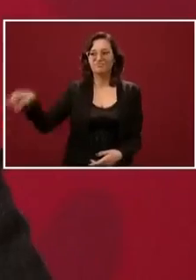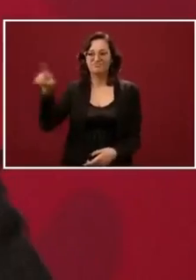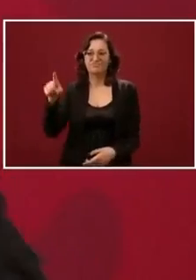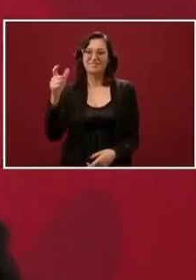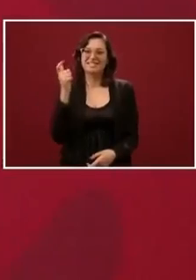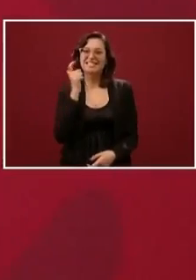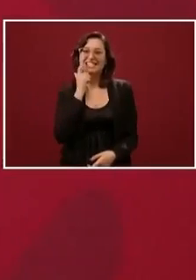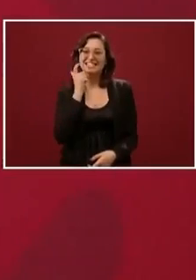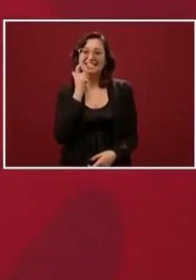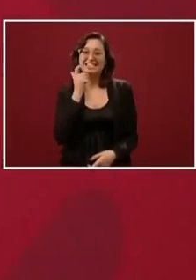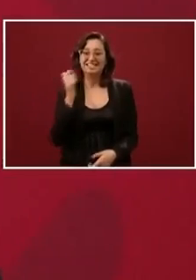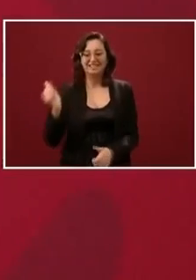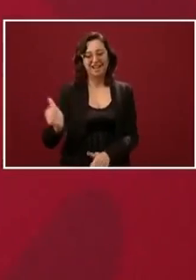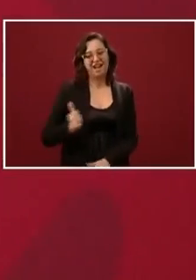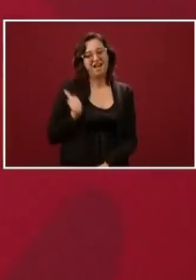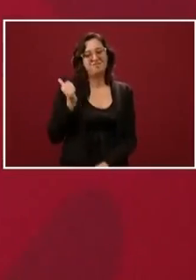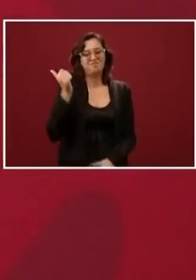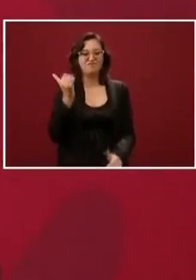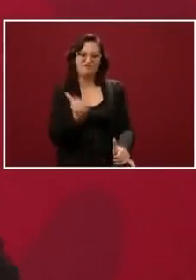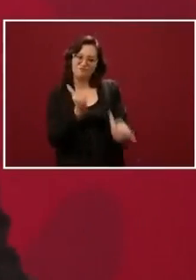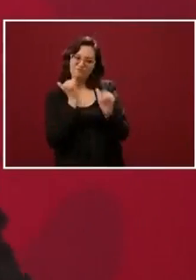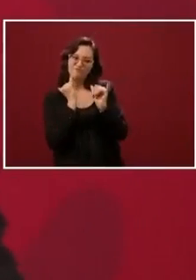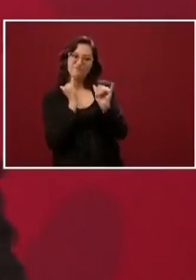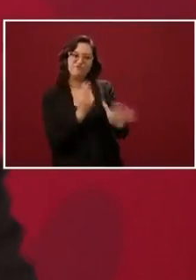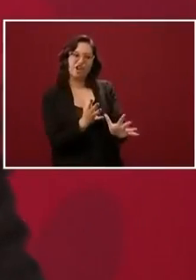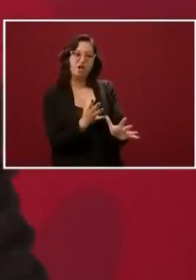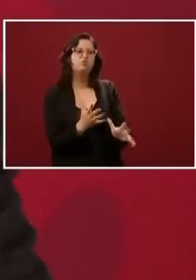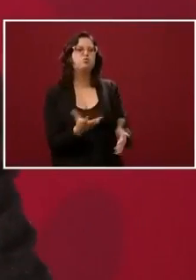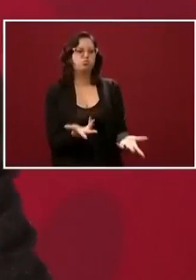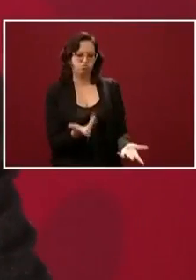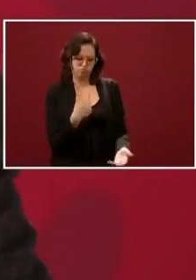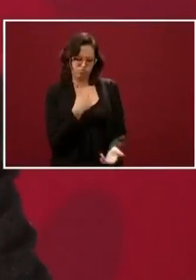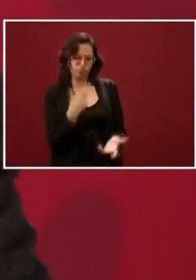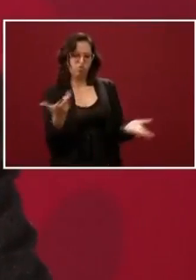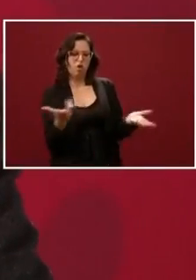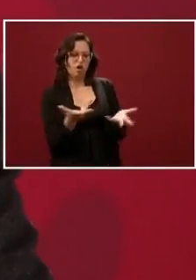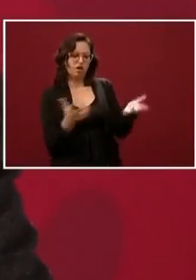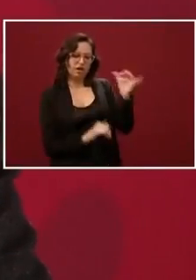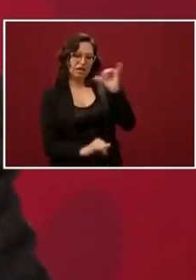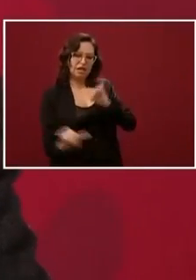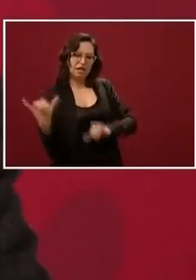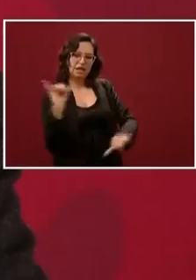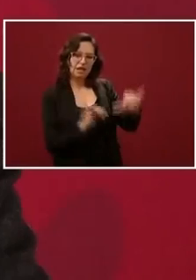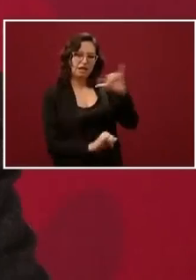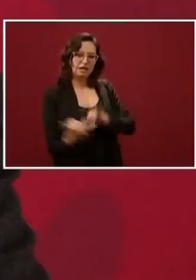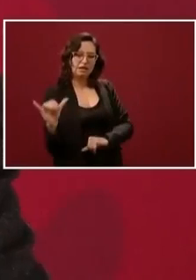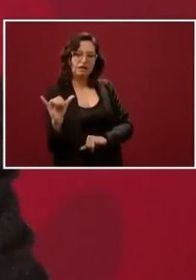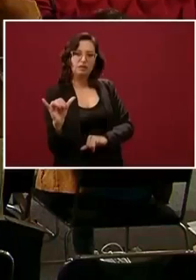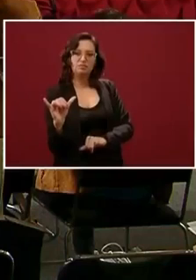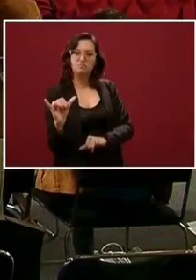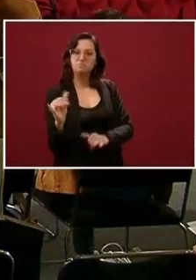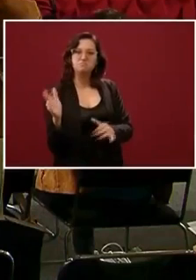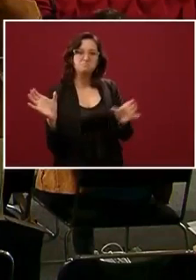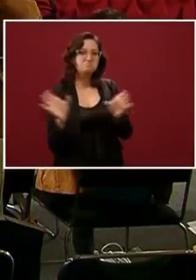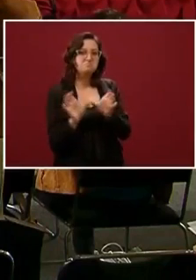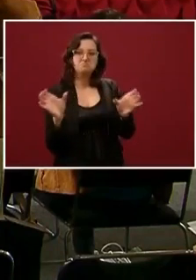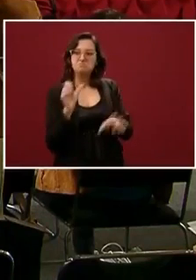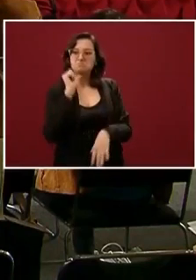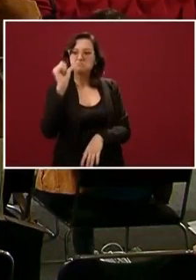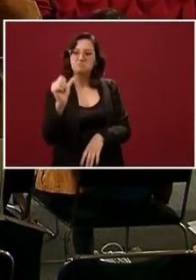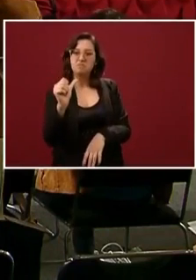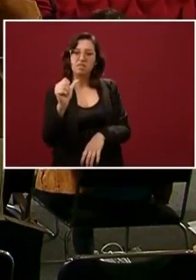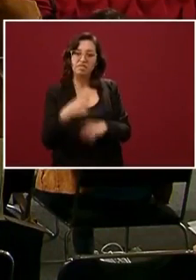consistiría en presentar un servicio que no tiene acreditación técnica, resultara en un daño a la población, que